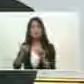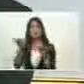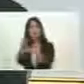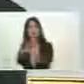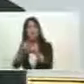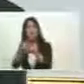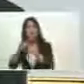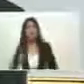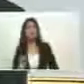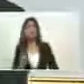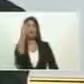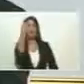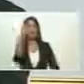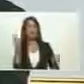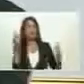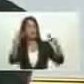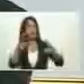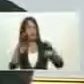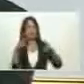Grave,